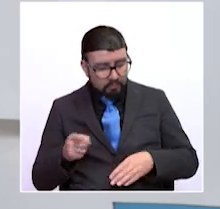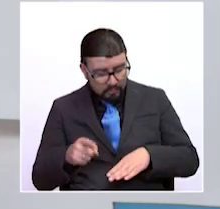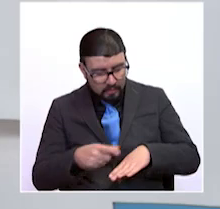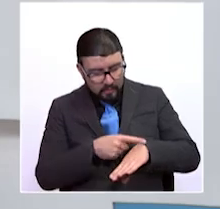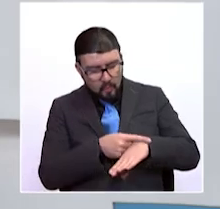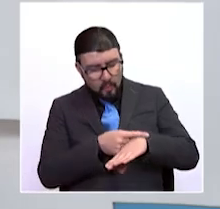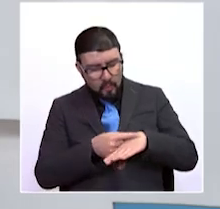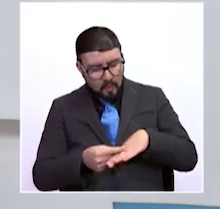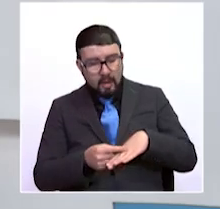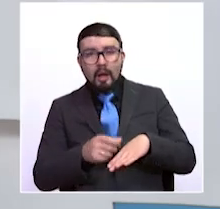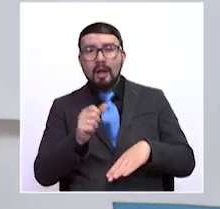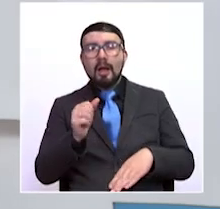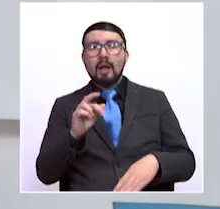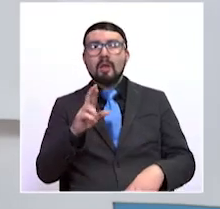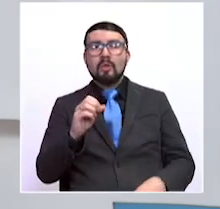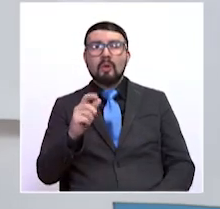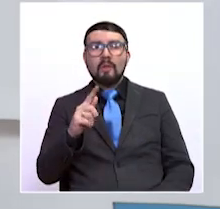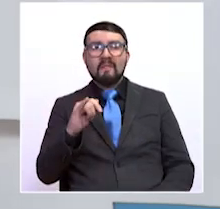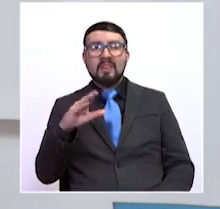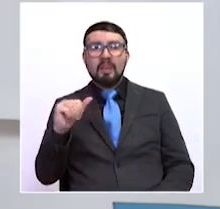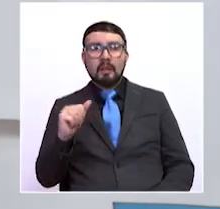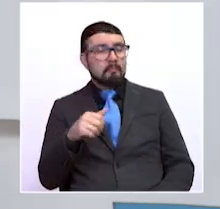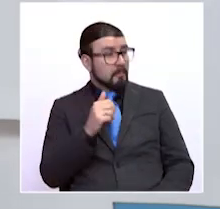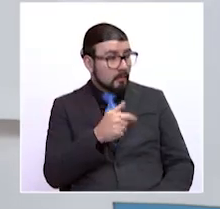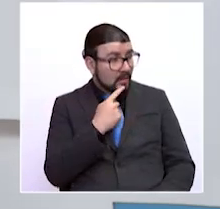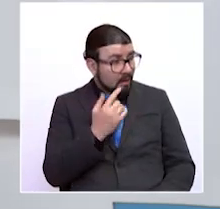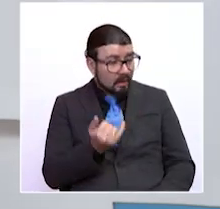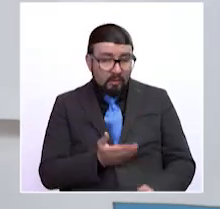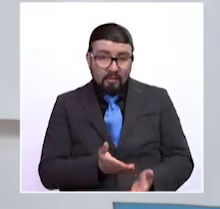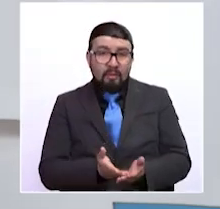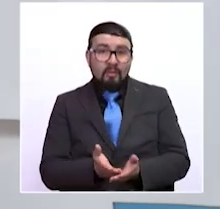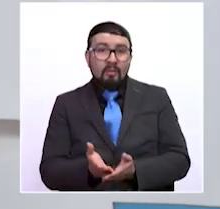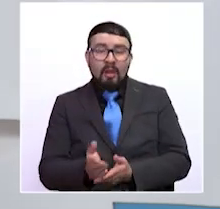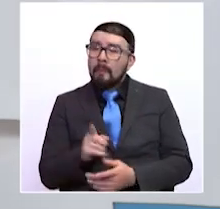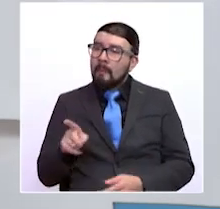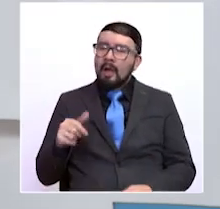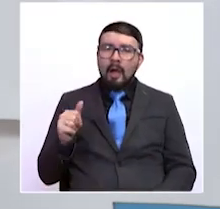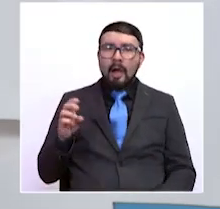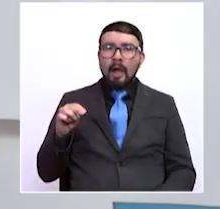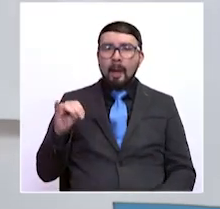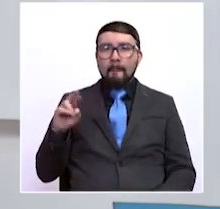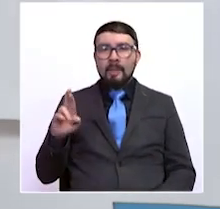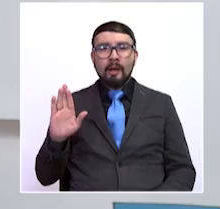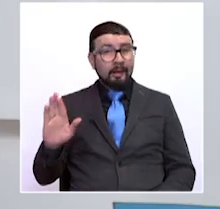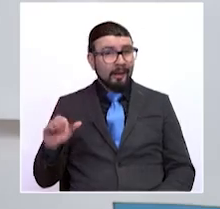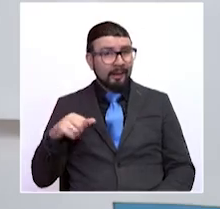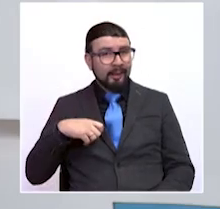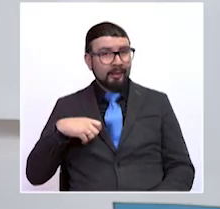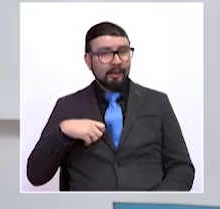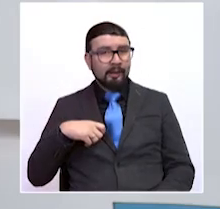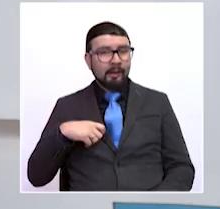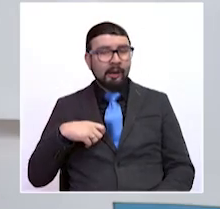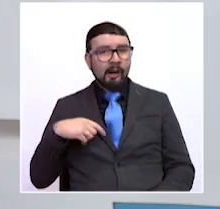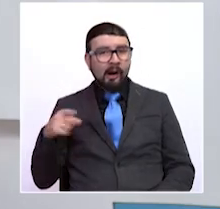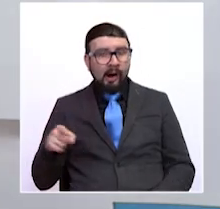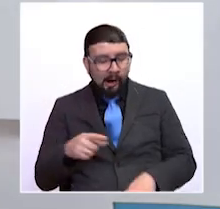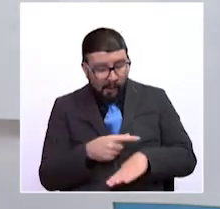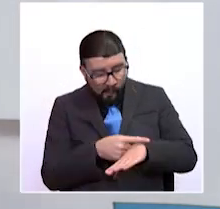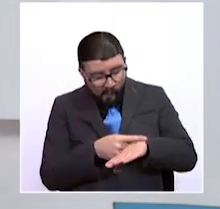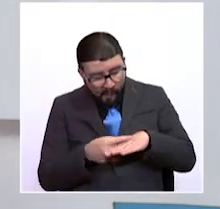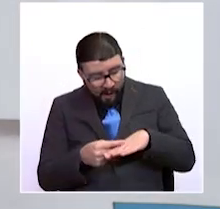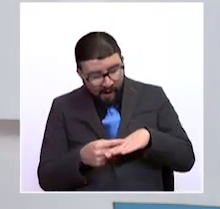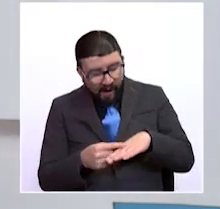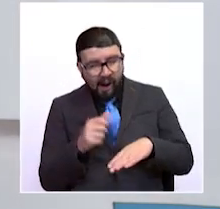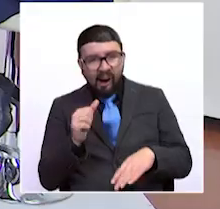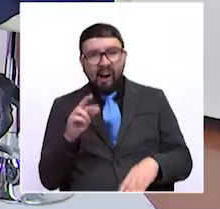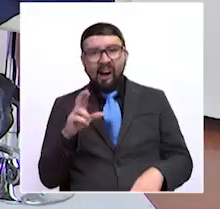Porque acabas de decir la secuela. Entonces Amir tiene la cicatriz atrófica, el